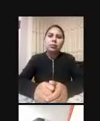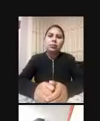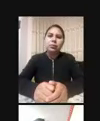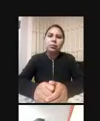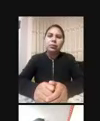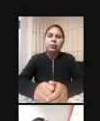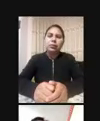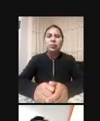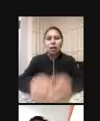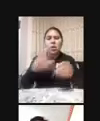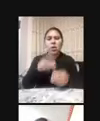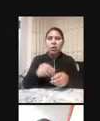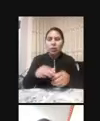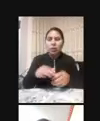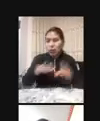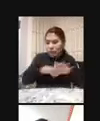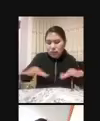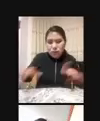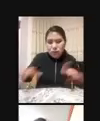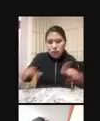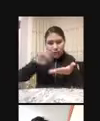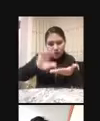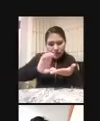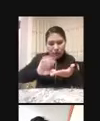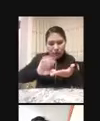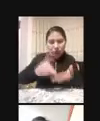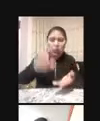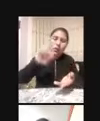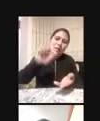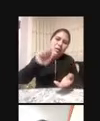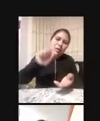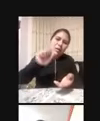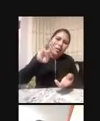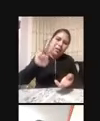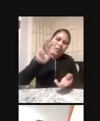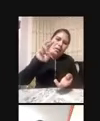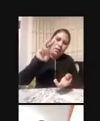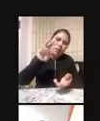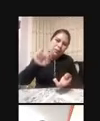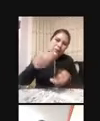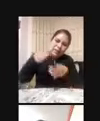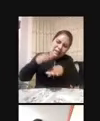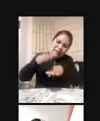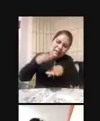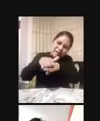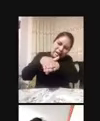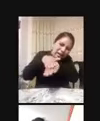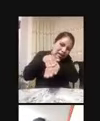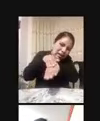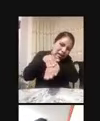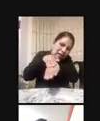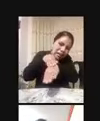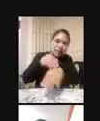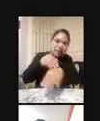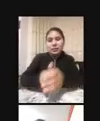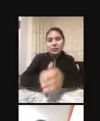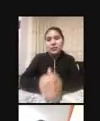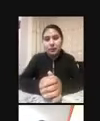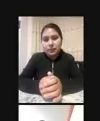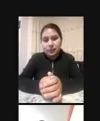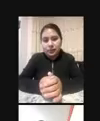su comprensión es lentita, ¿ya? Es muy lenta. Y pues ahora vamos a hablar un poquito de las comorbilidades que